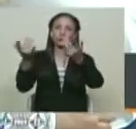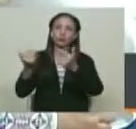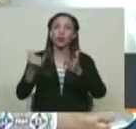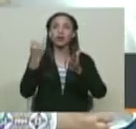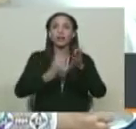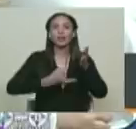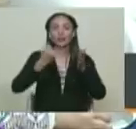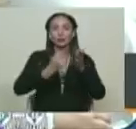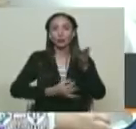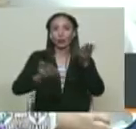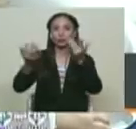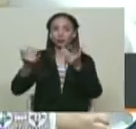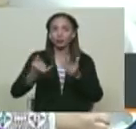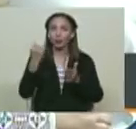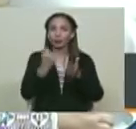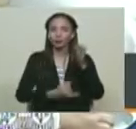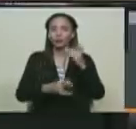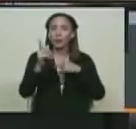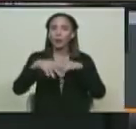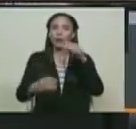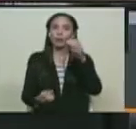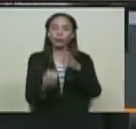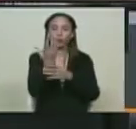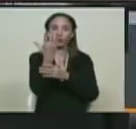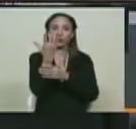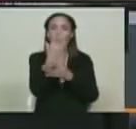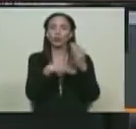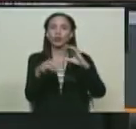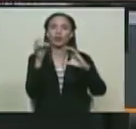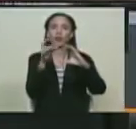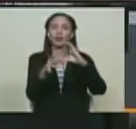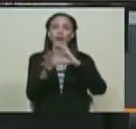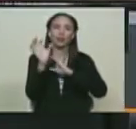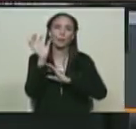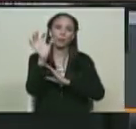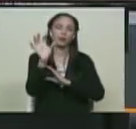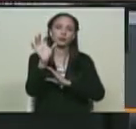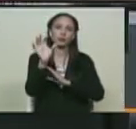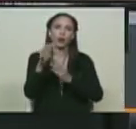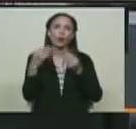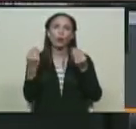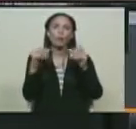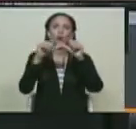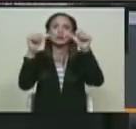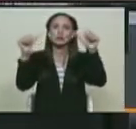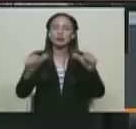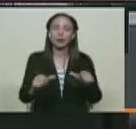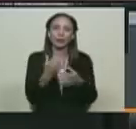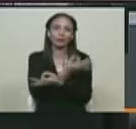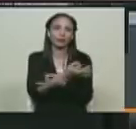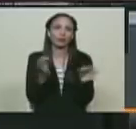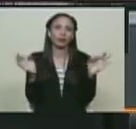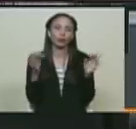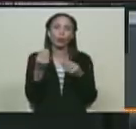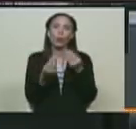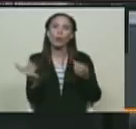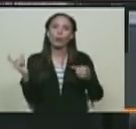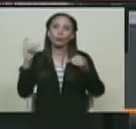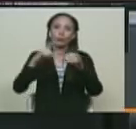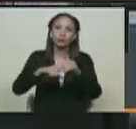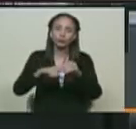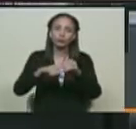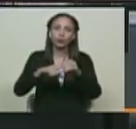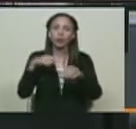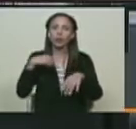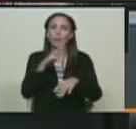inscripción y fundación del carné de la patria como gran sistema de articulación y acción